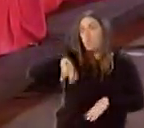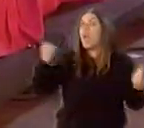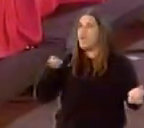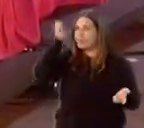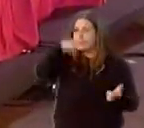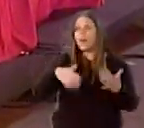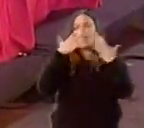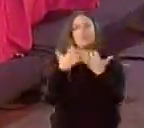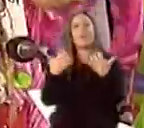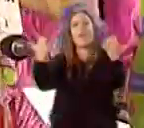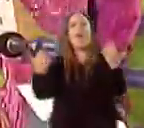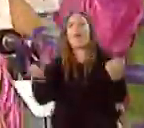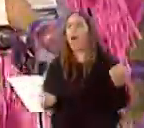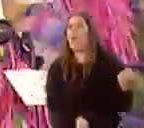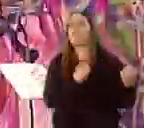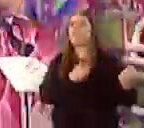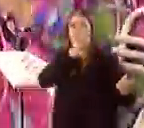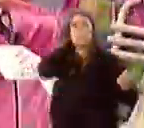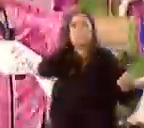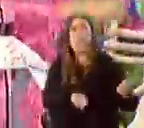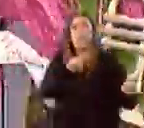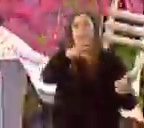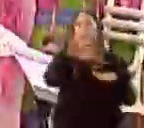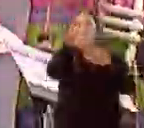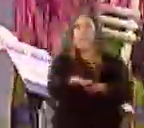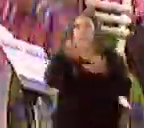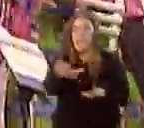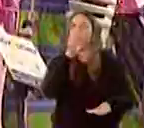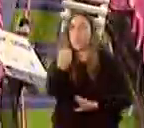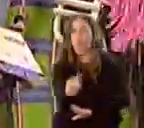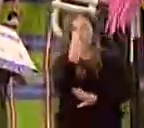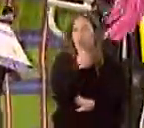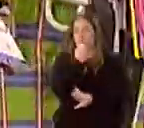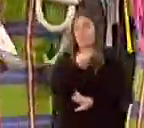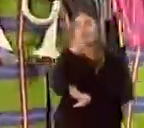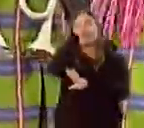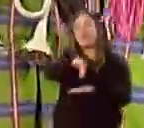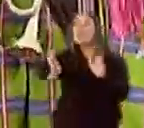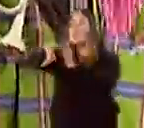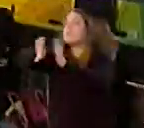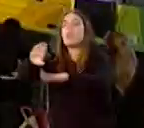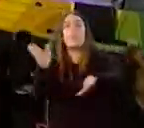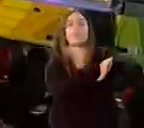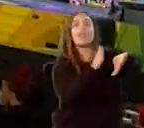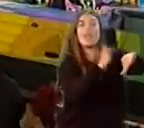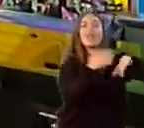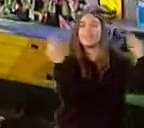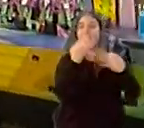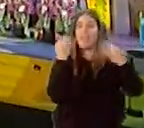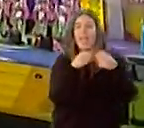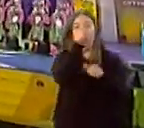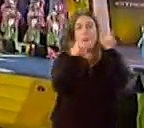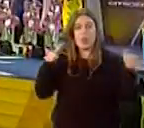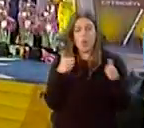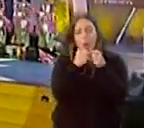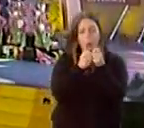misión de oro que se lleva aquí se quedan y votan su apoyo a la izquierda y la derecha para los cibernautas aquí